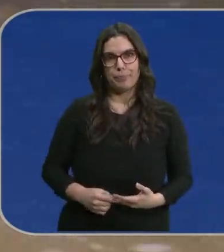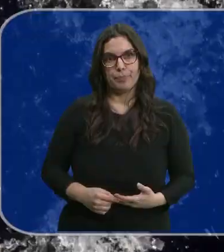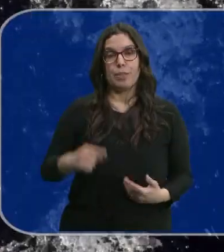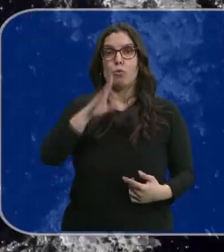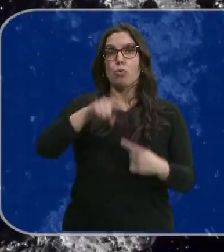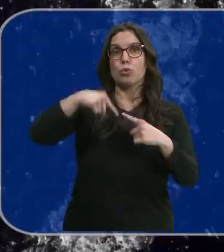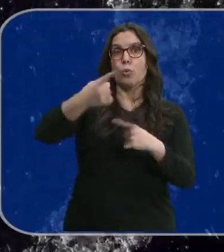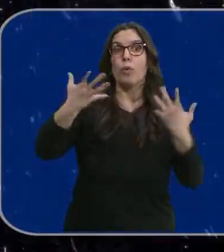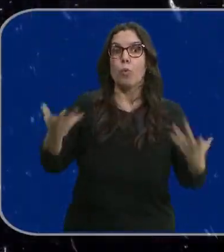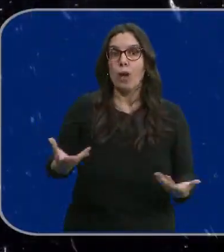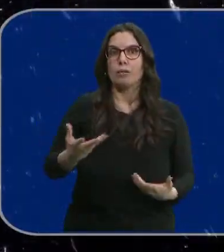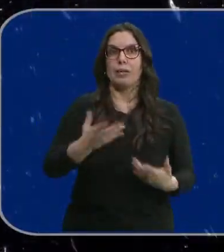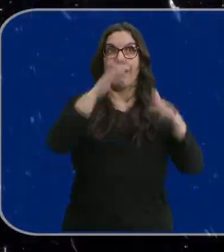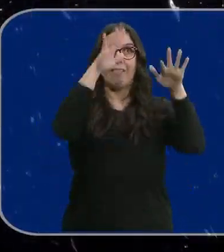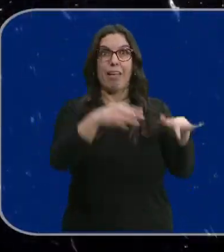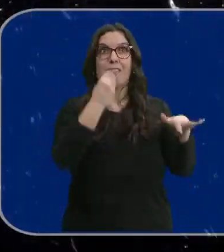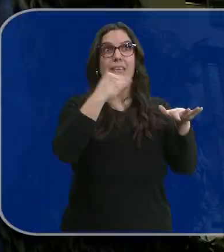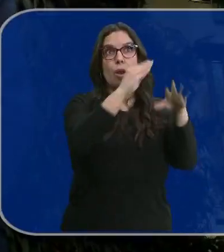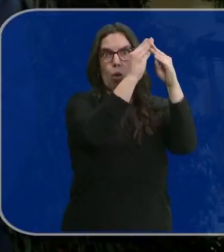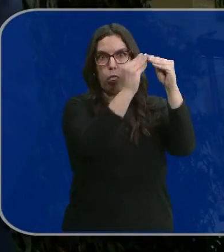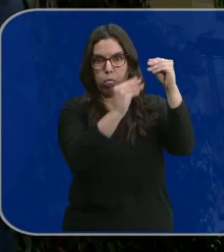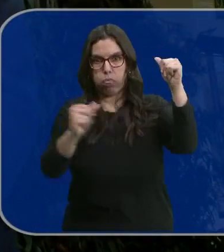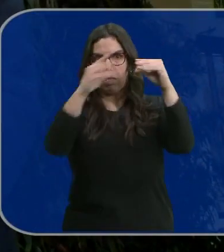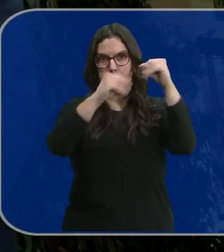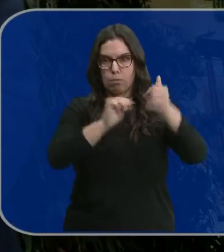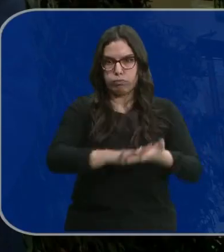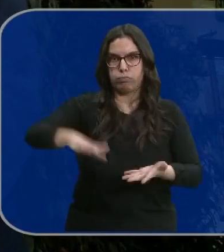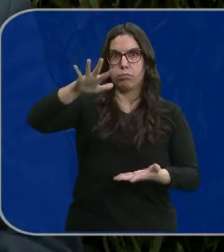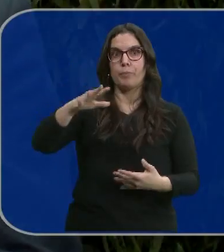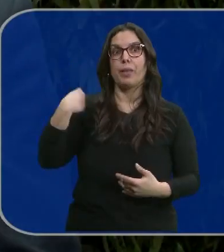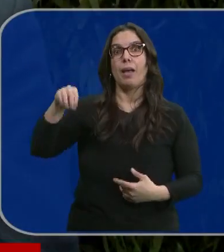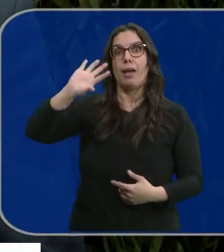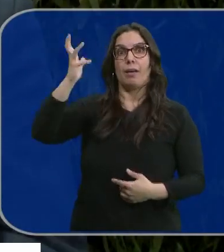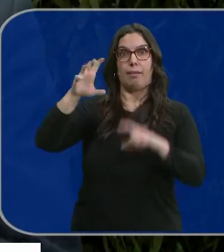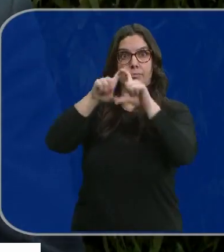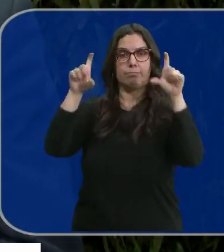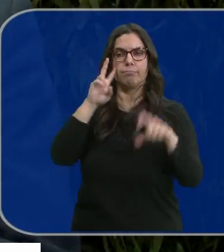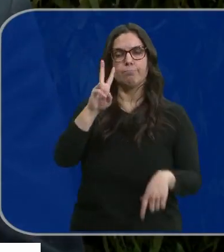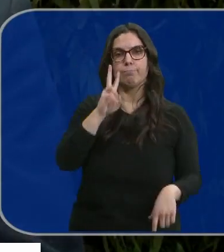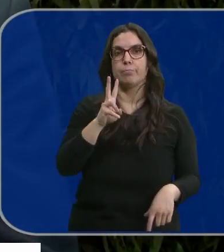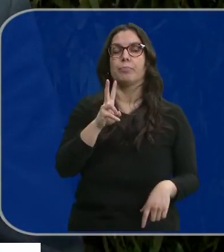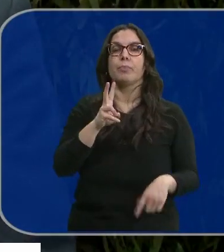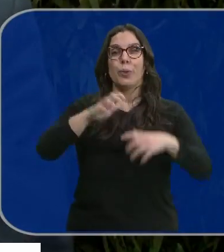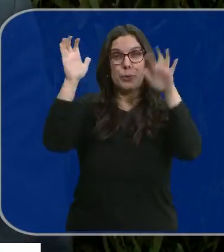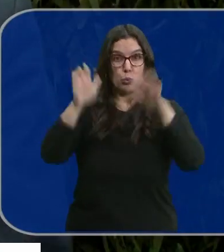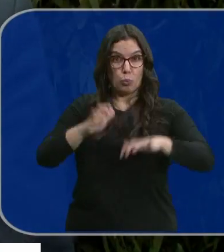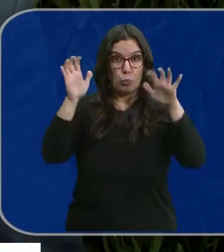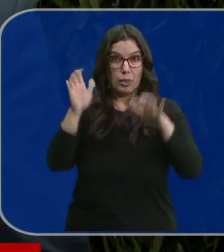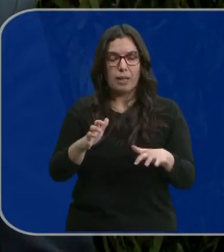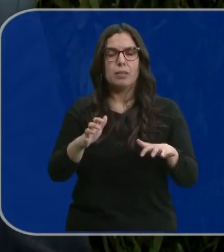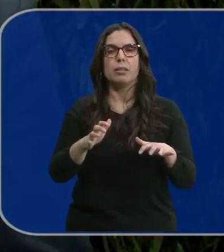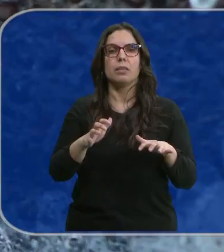Es la consecuencia del deshielo. Desde la EMET se observa este fenómeno. Las precipitaciones en forma líquida, en forma de